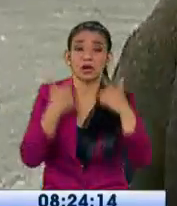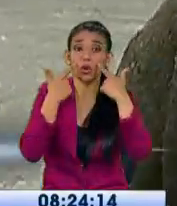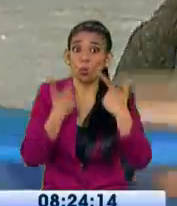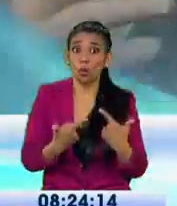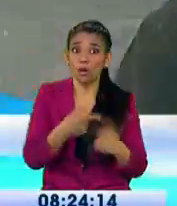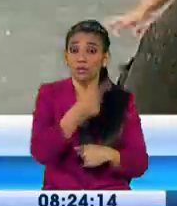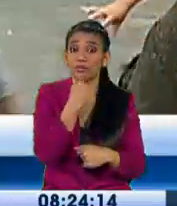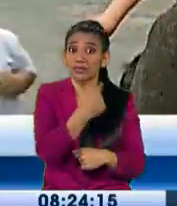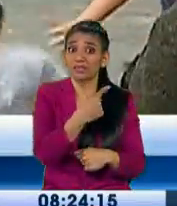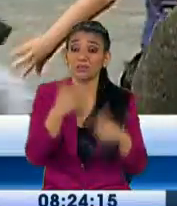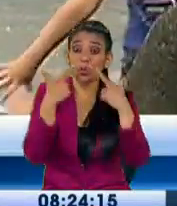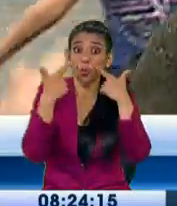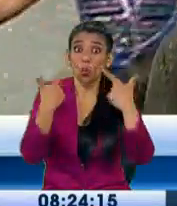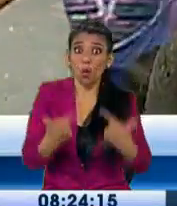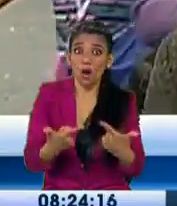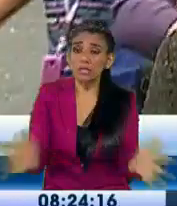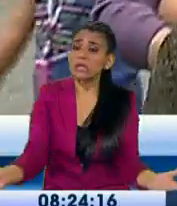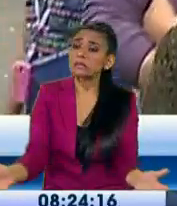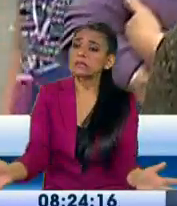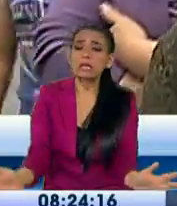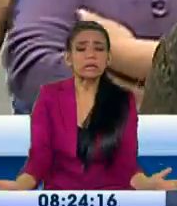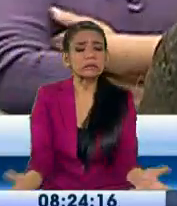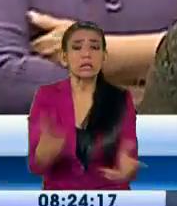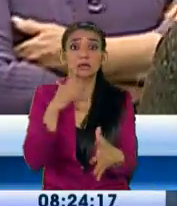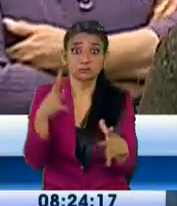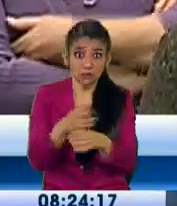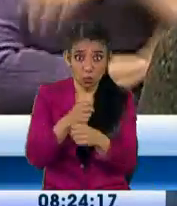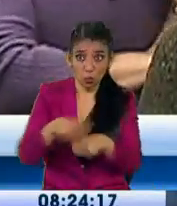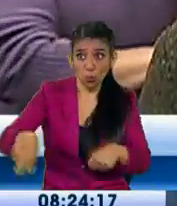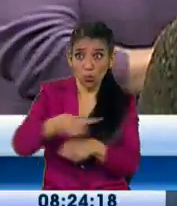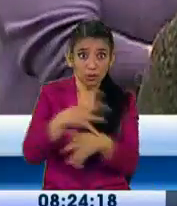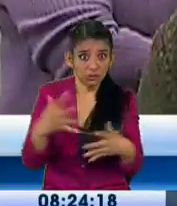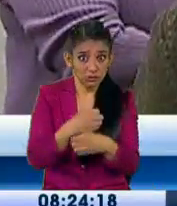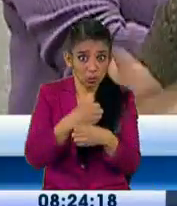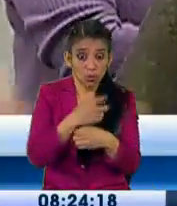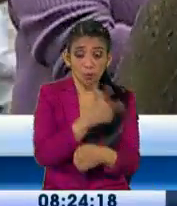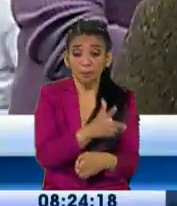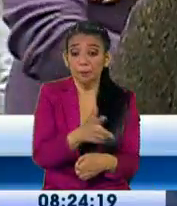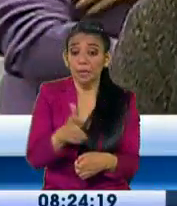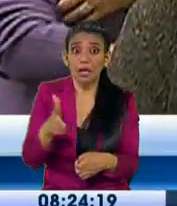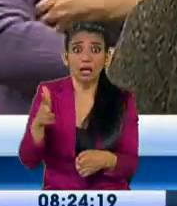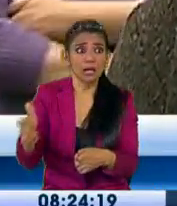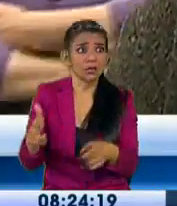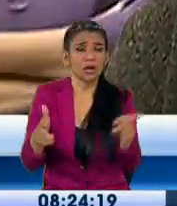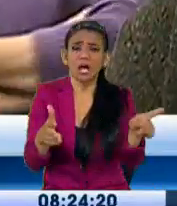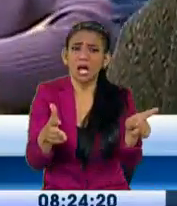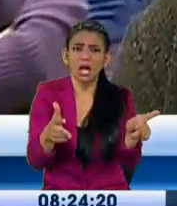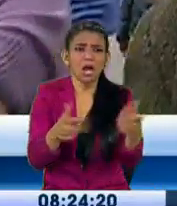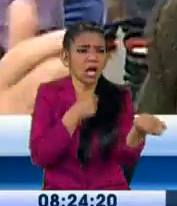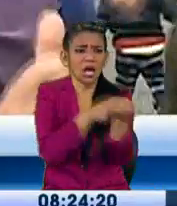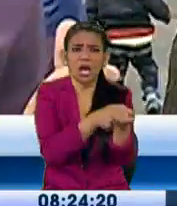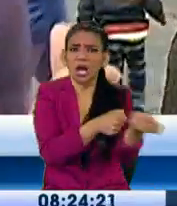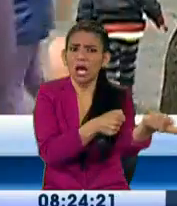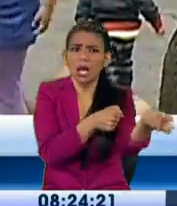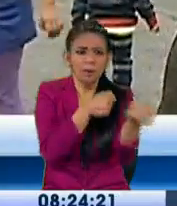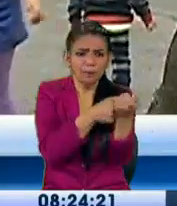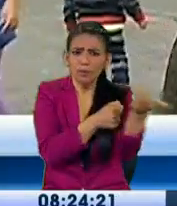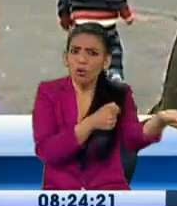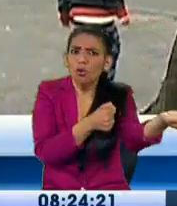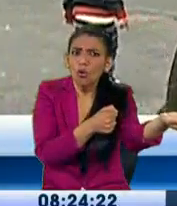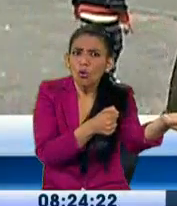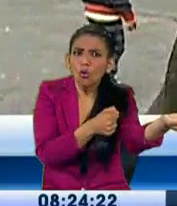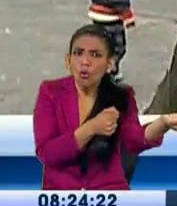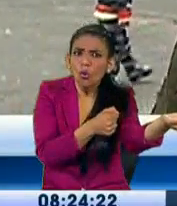ellos manifiestan que que promulga con seguridad aquí al parqueadero toma con los señores de aquí de los que